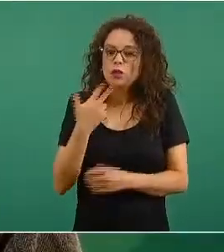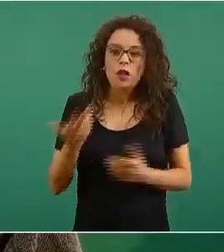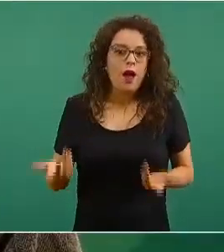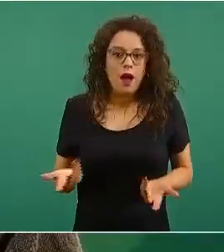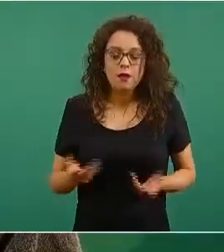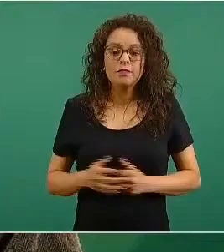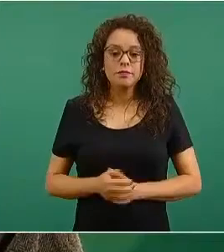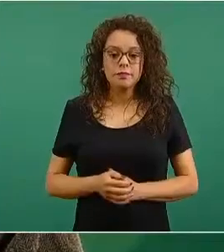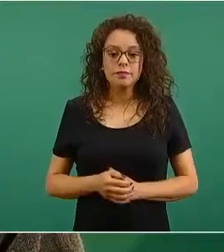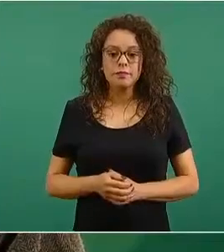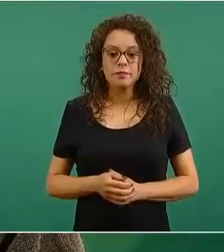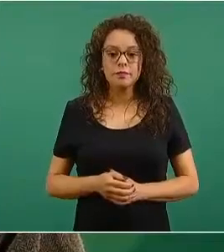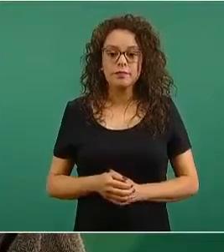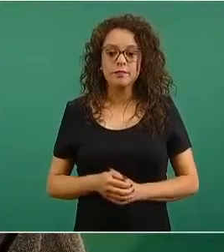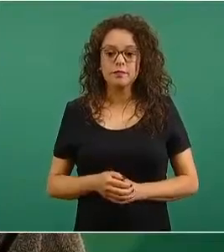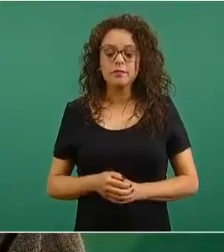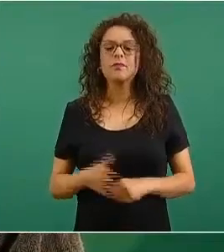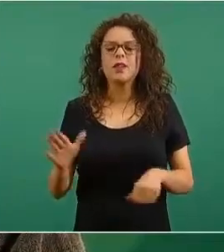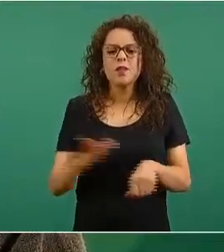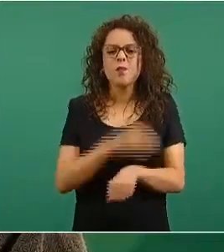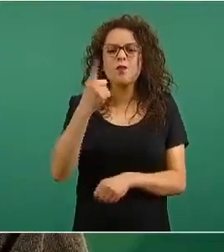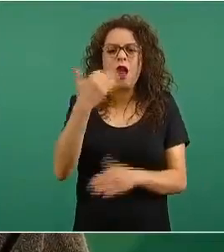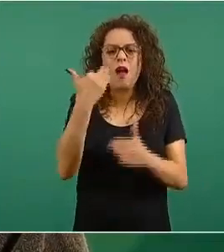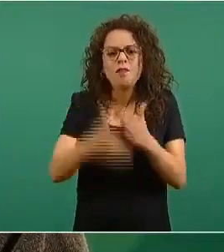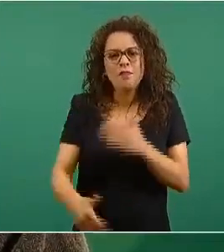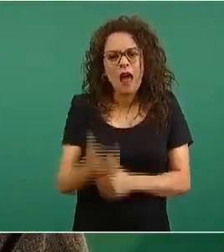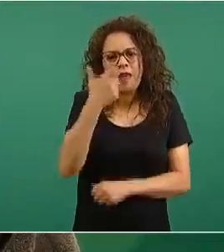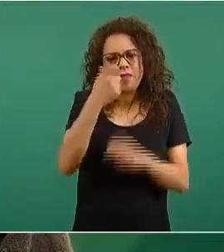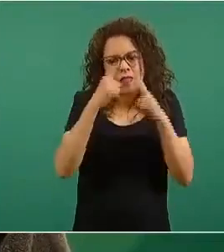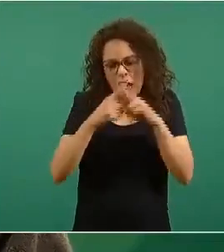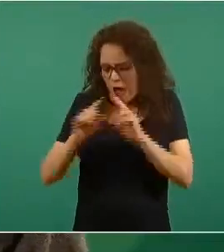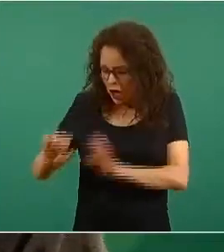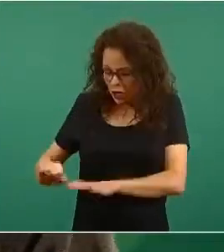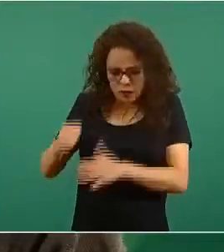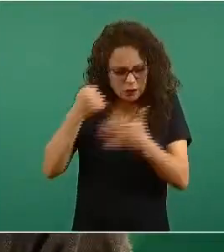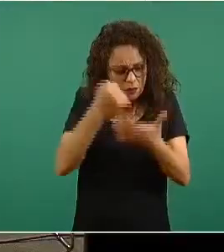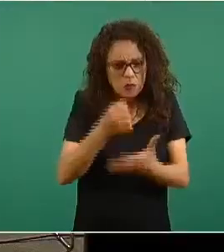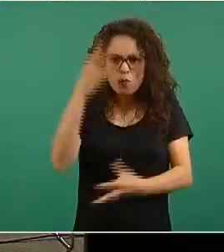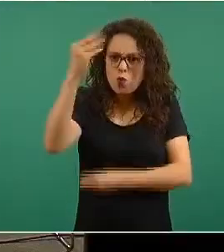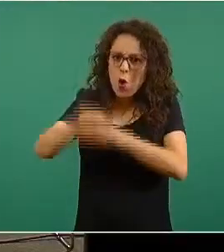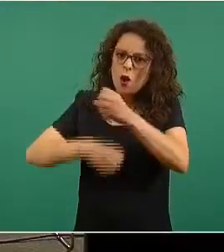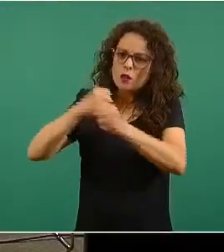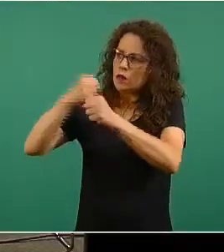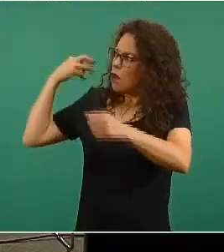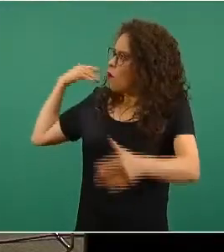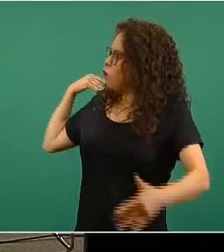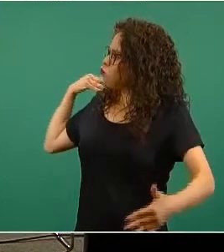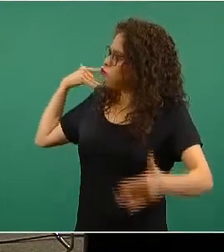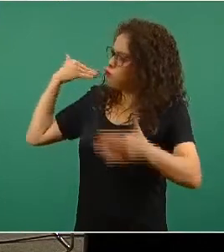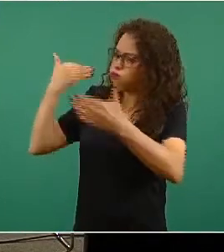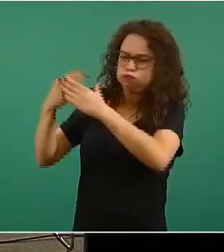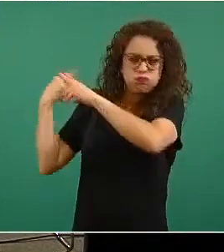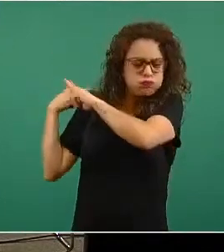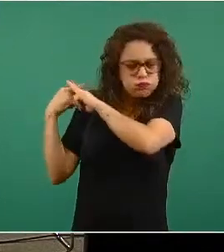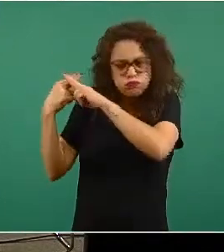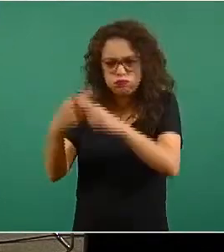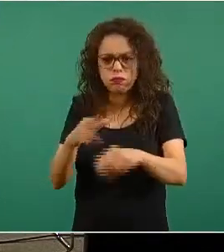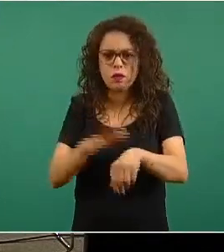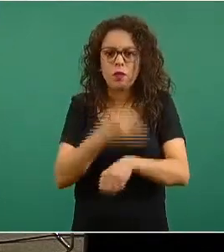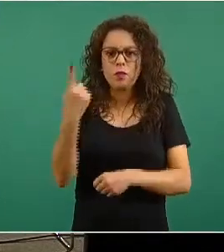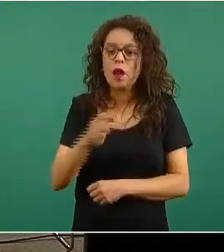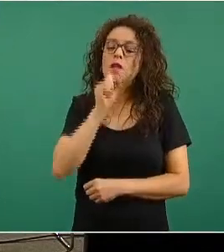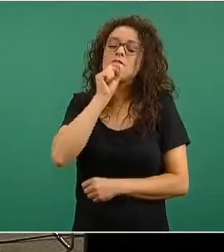es la consecuencia de una falta de inversión en este tipo de infraestructura por años, por décadas? La misma que tiene la falta de inversión